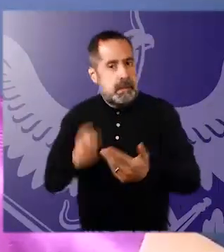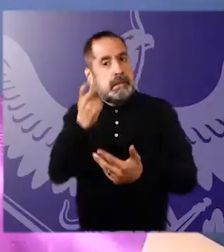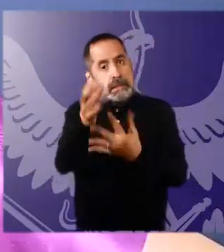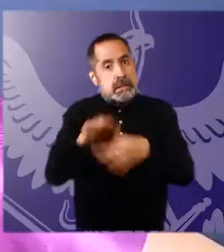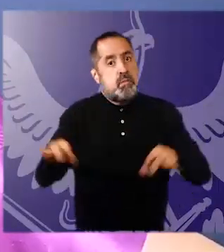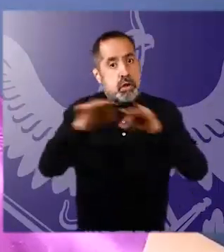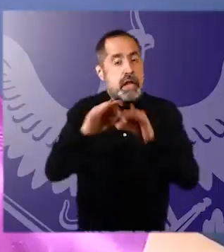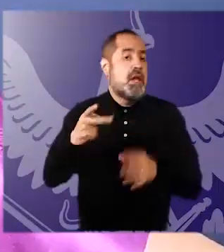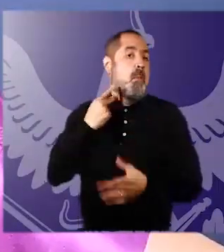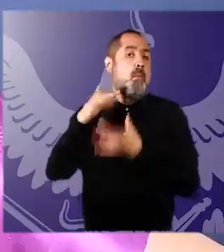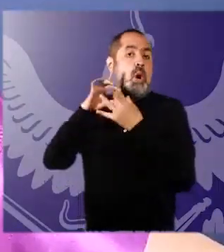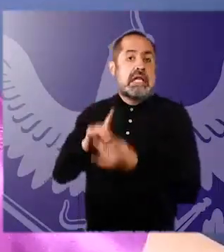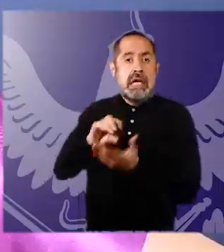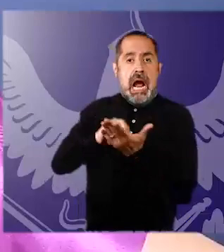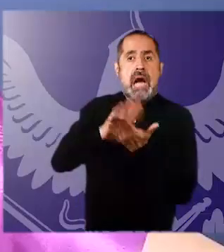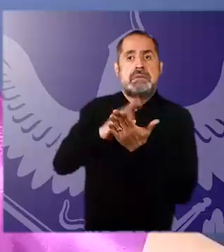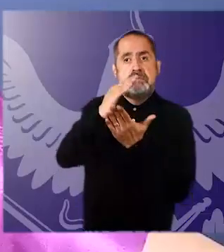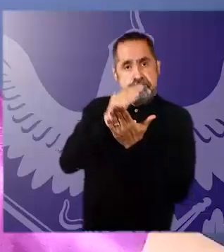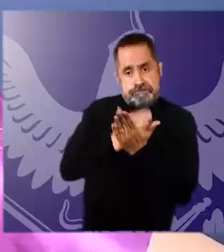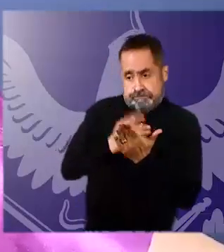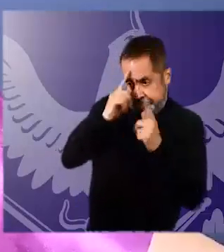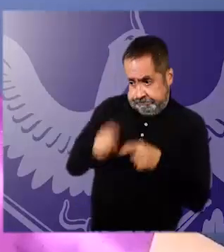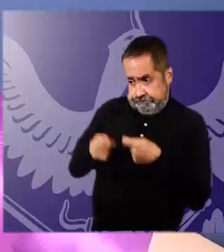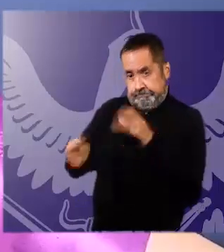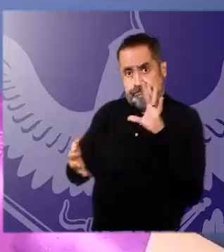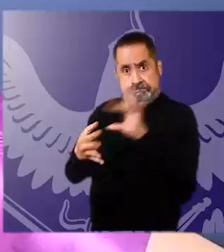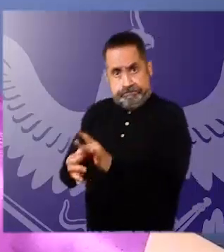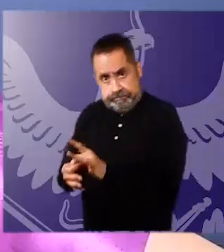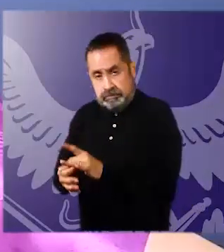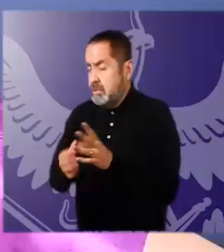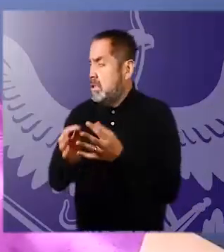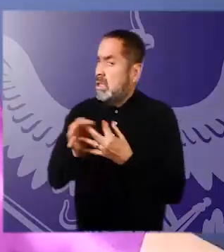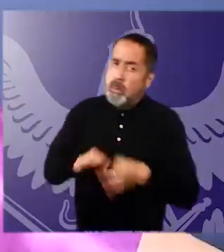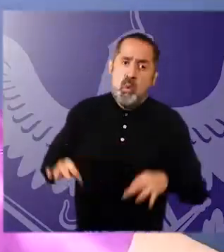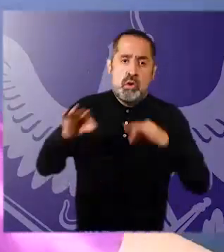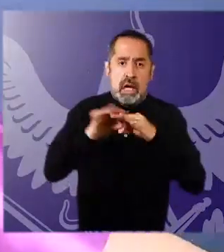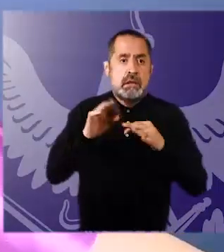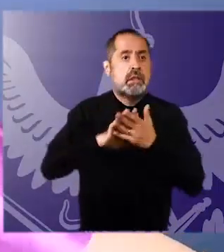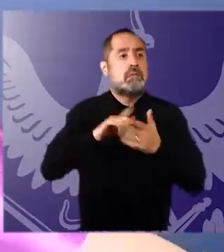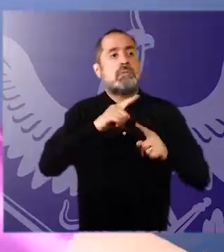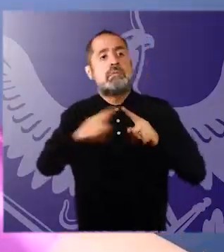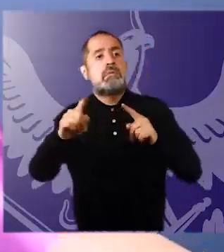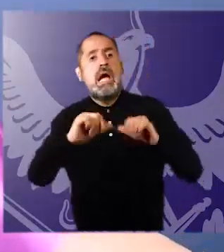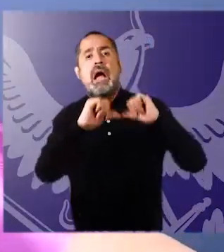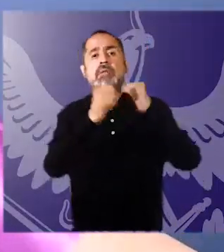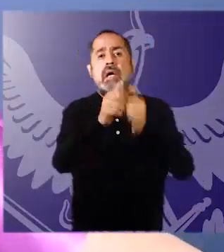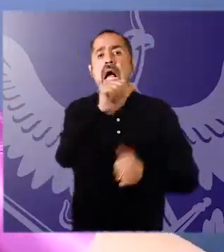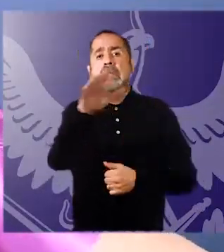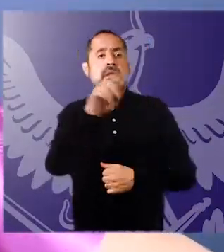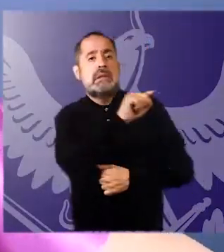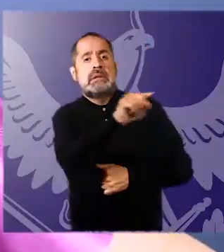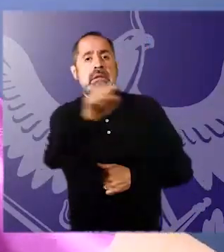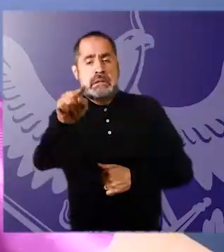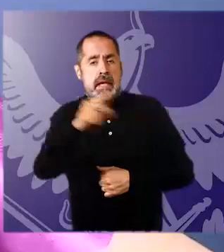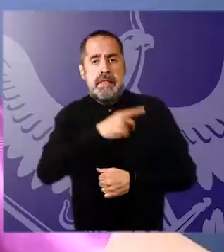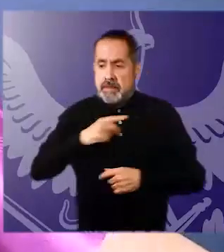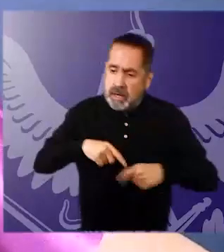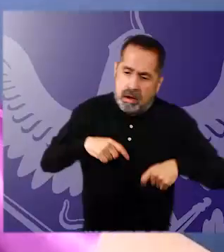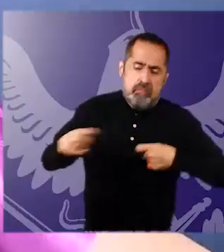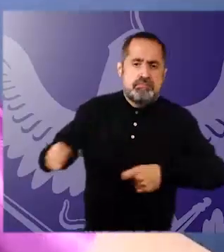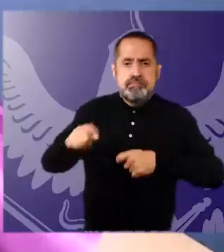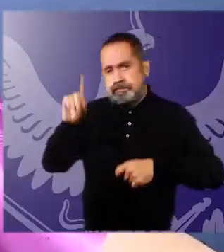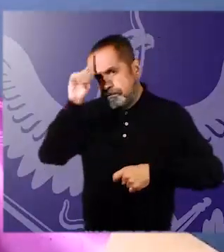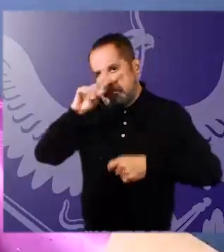importante que todas las políticas públicas y todas las acciones que lleva a cabo también las organizaciones de la sociedad